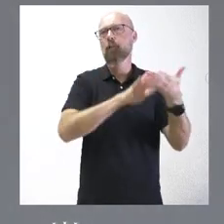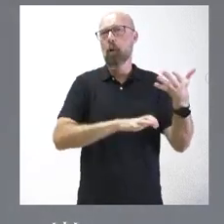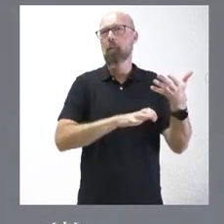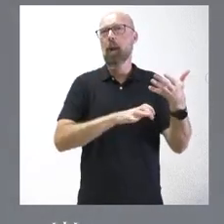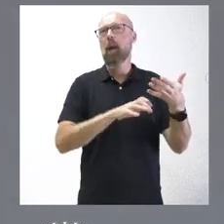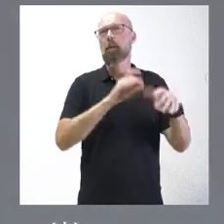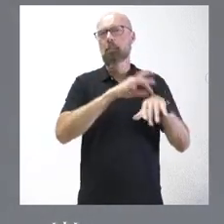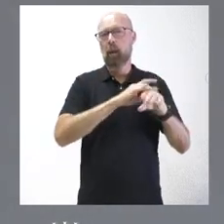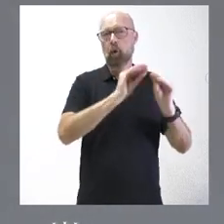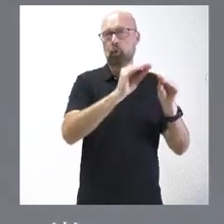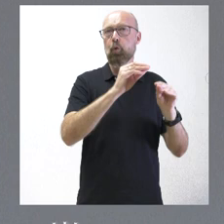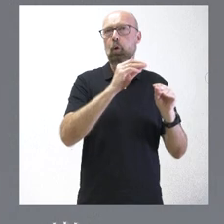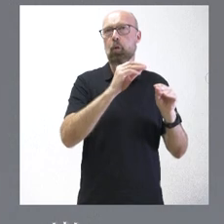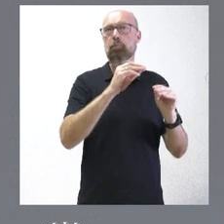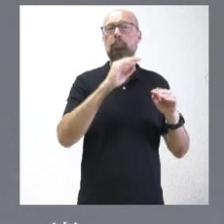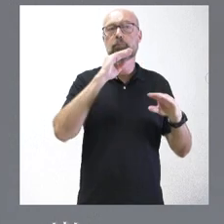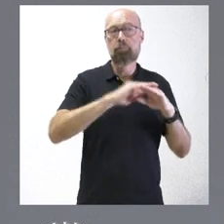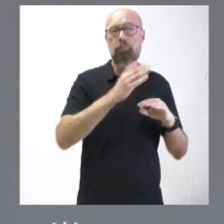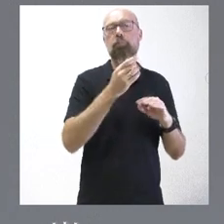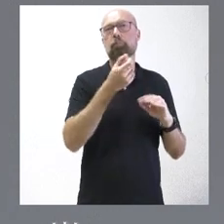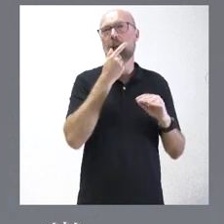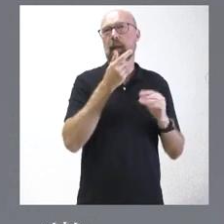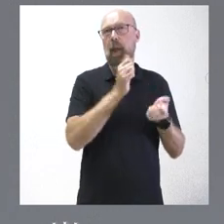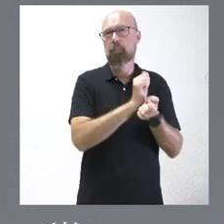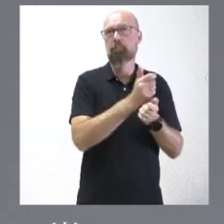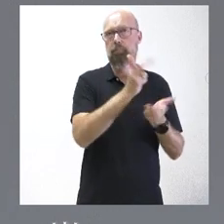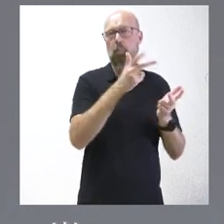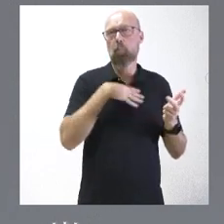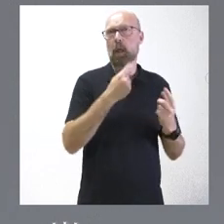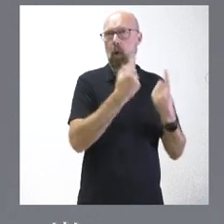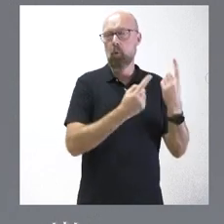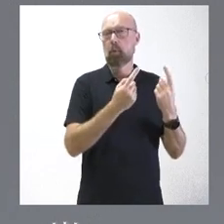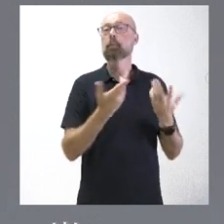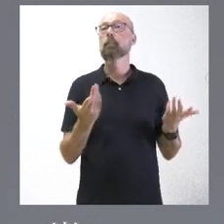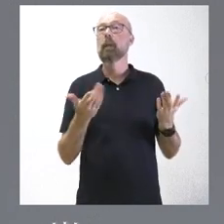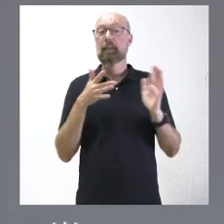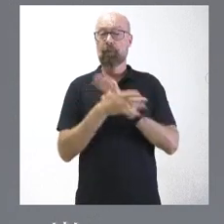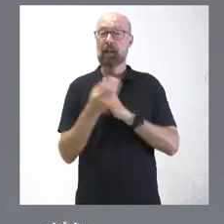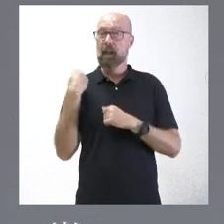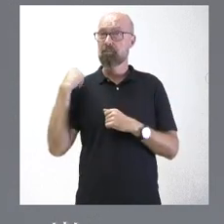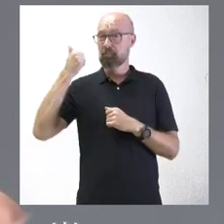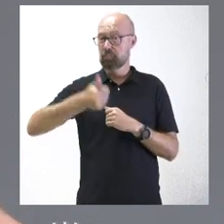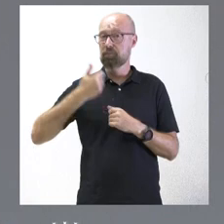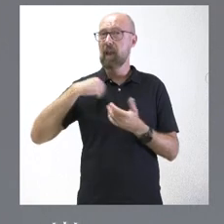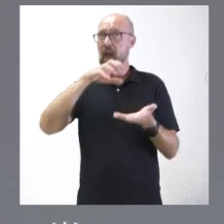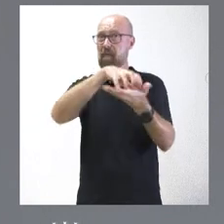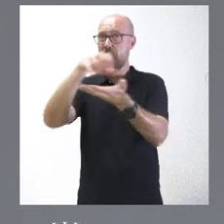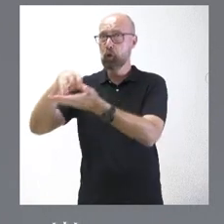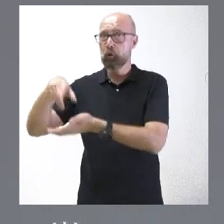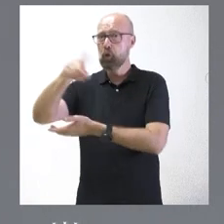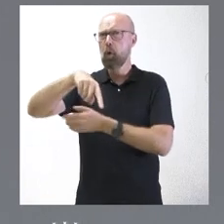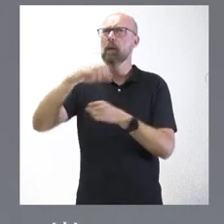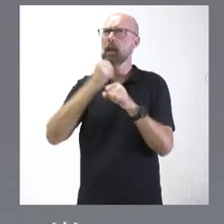correspondientes en este sentido se viene ya trabajando con los centros viene ya trabajando con